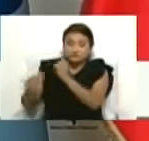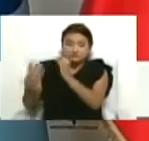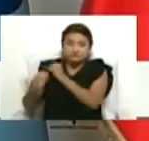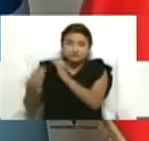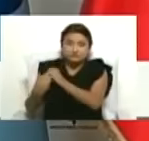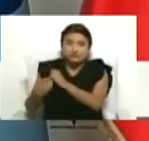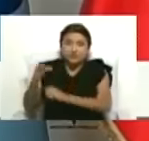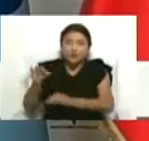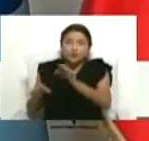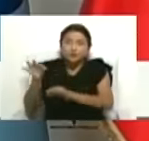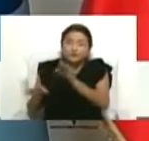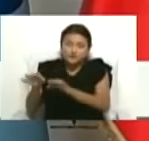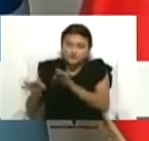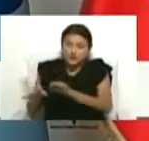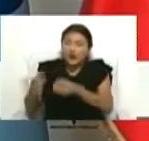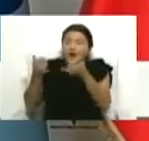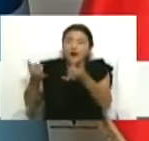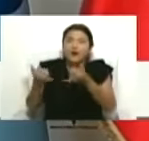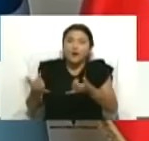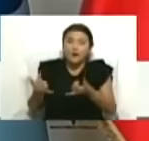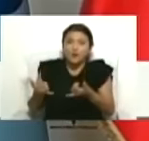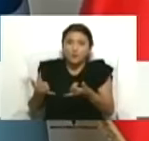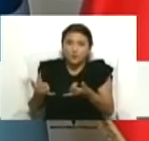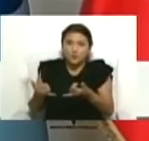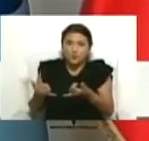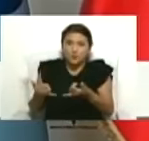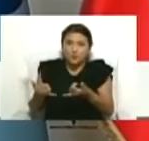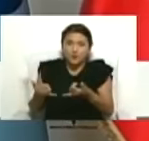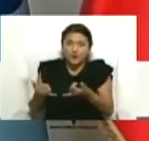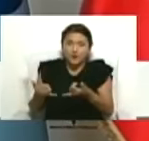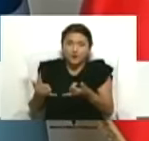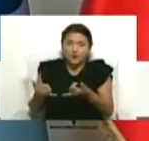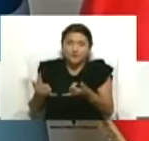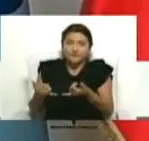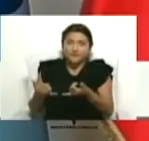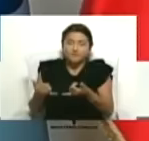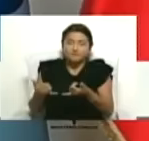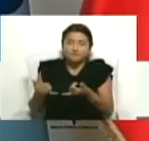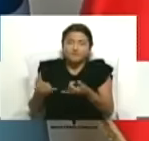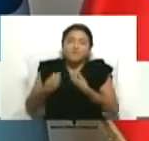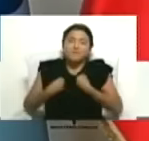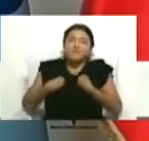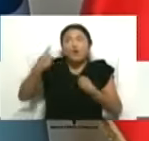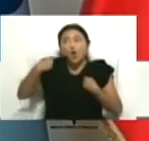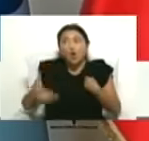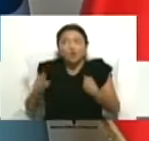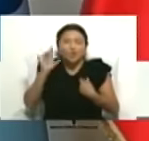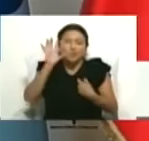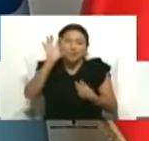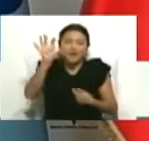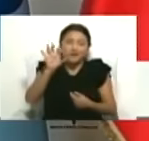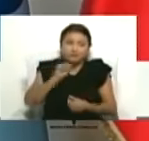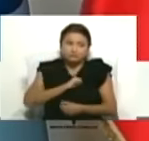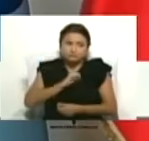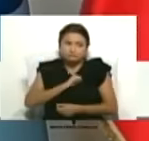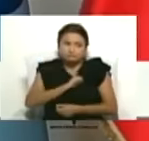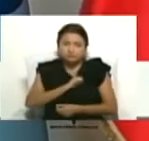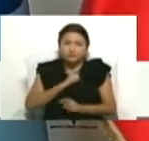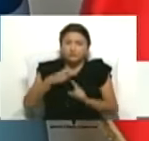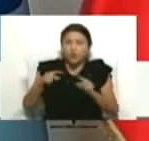justicia que se encuentran de manera cobarde en el extranjero, sin